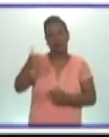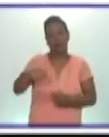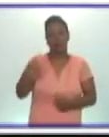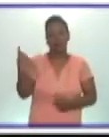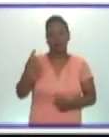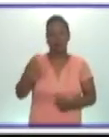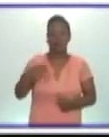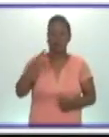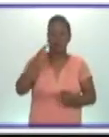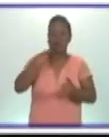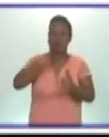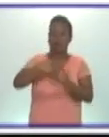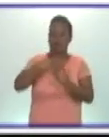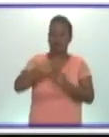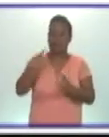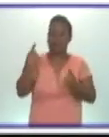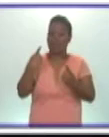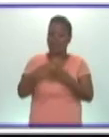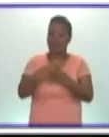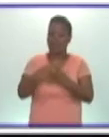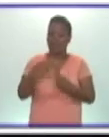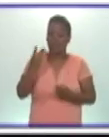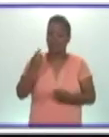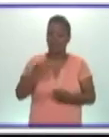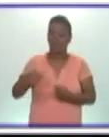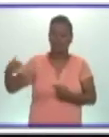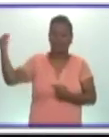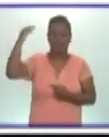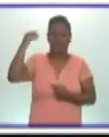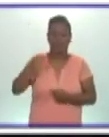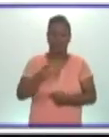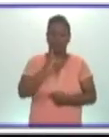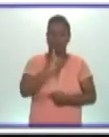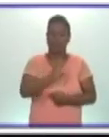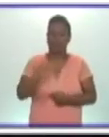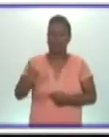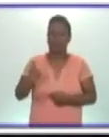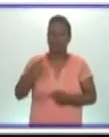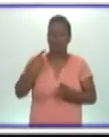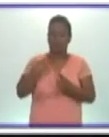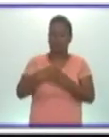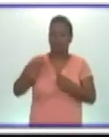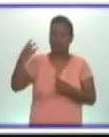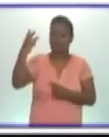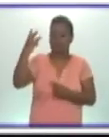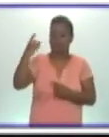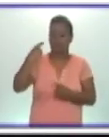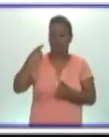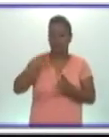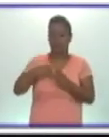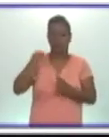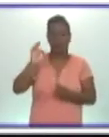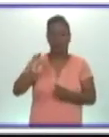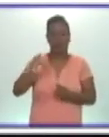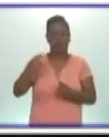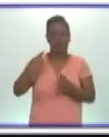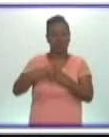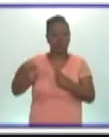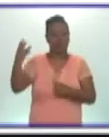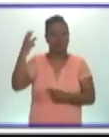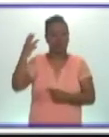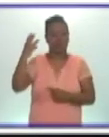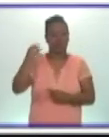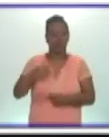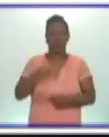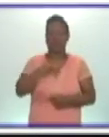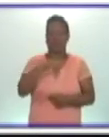Con la potencia más grande. Así que empiezo con 11x cúbica más 8x cúbica y me da 19x cúbica. Ahora voy